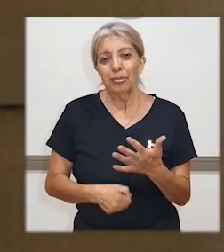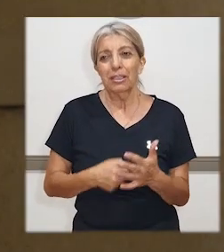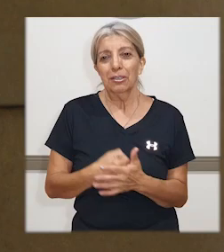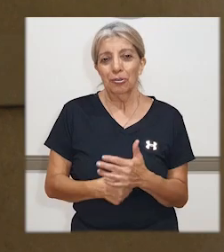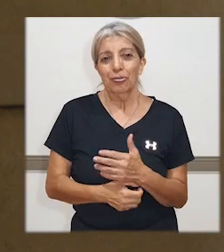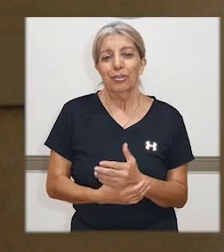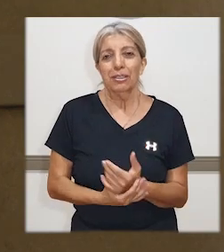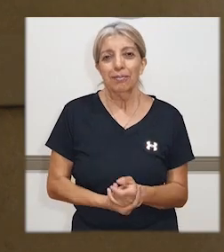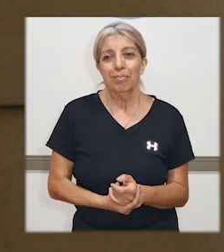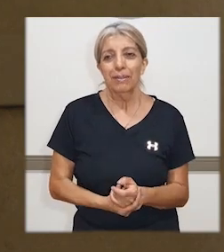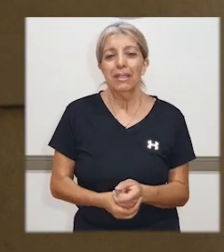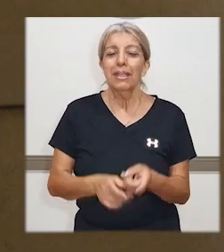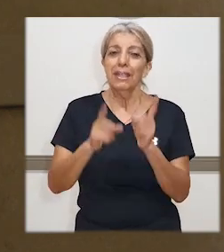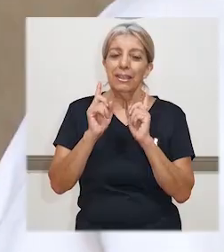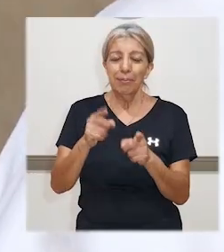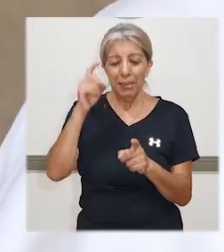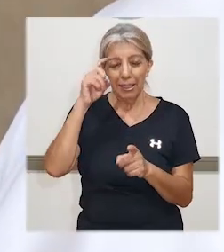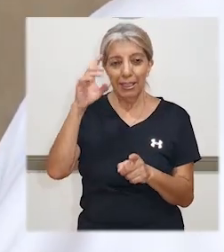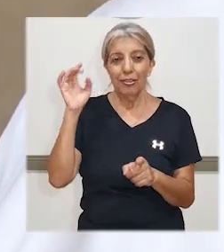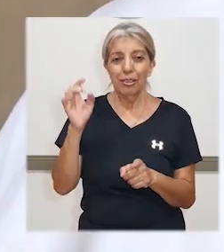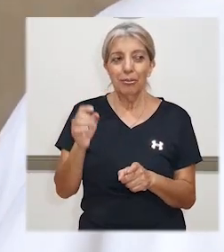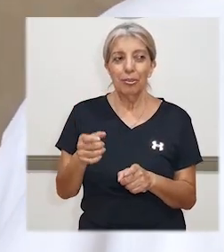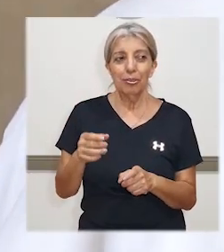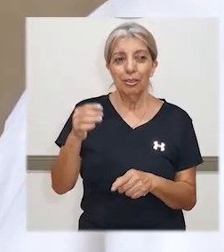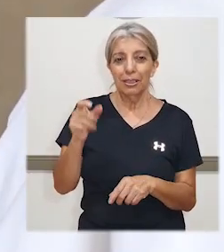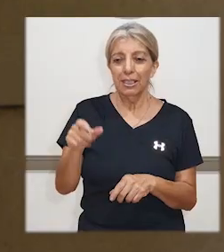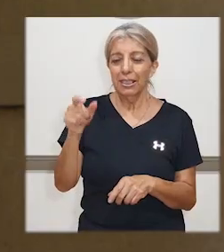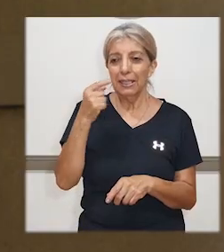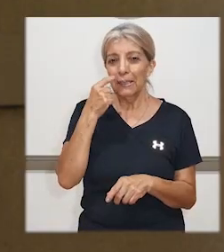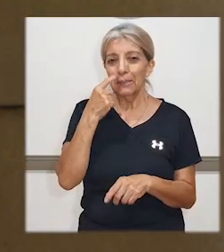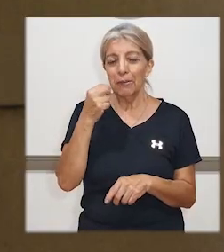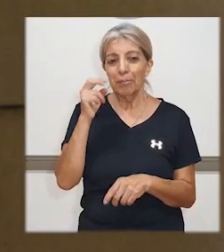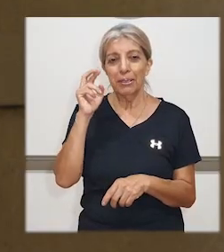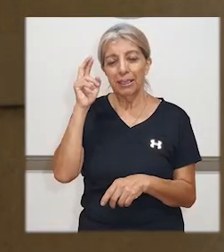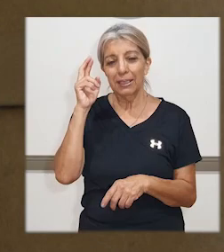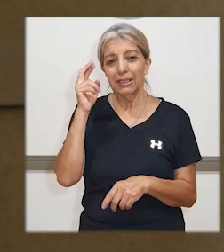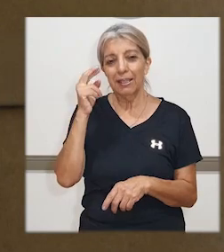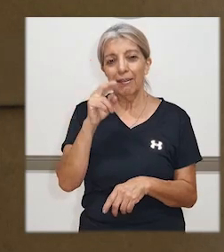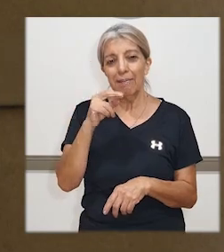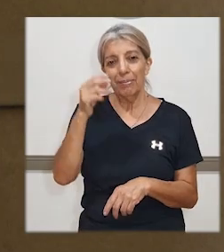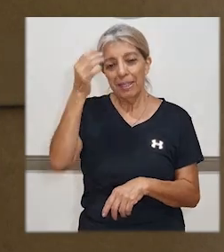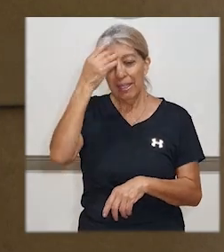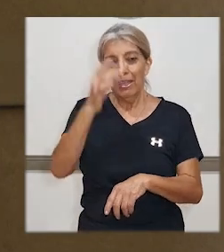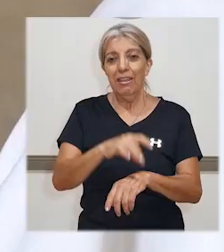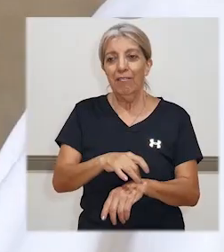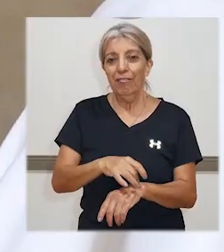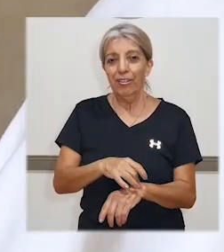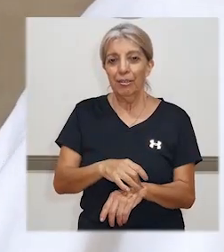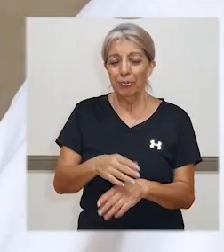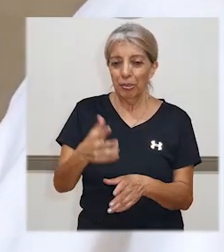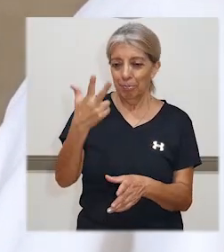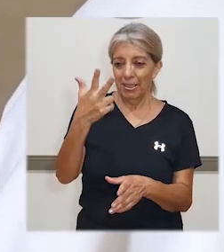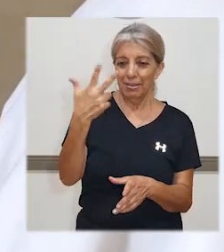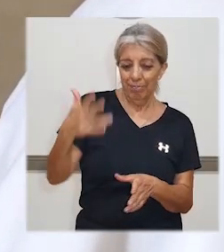en el camino, recogerlo para llevarlo a la posada, imagen de la tienda. Estamos llamados como los camilleros,